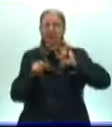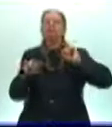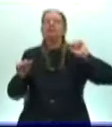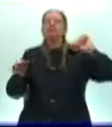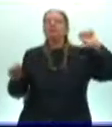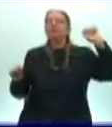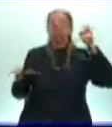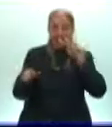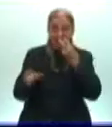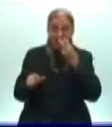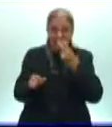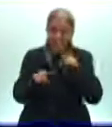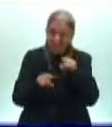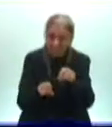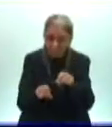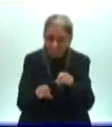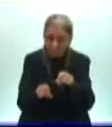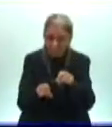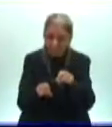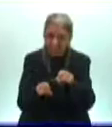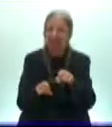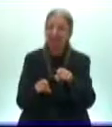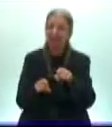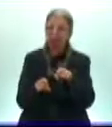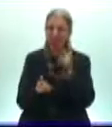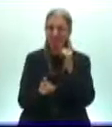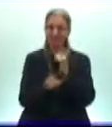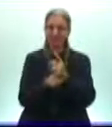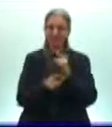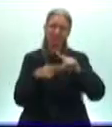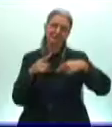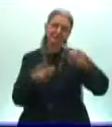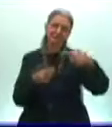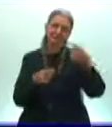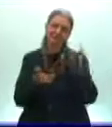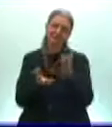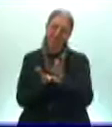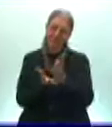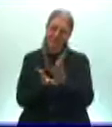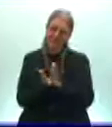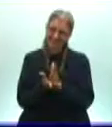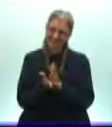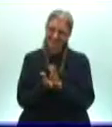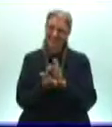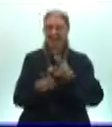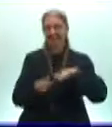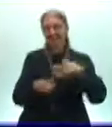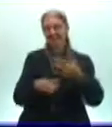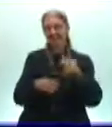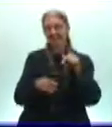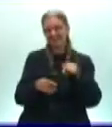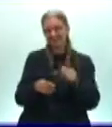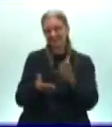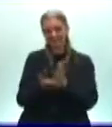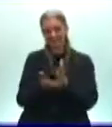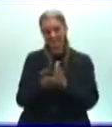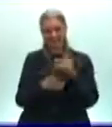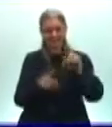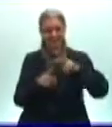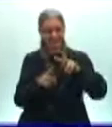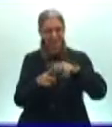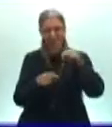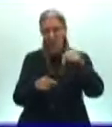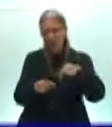seguimos encontrando en los próximos encuentros. Hasta aquí el encuentro del día de